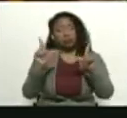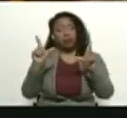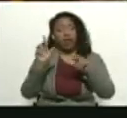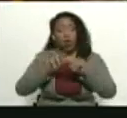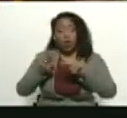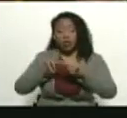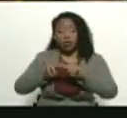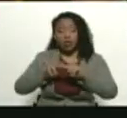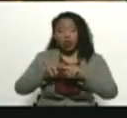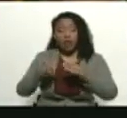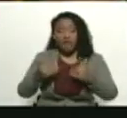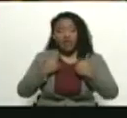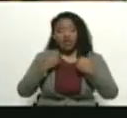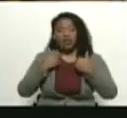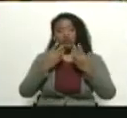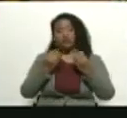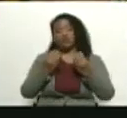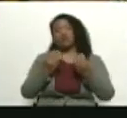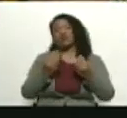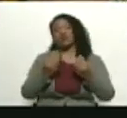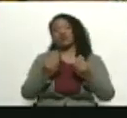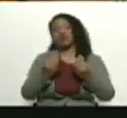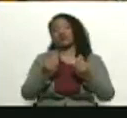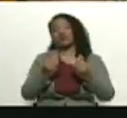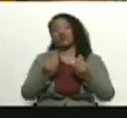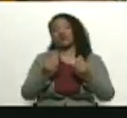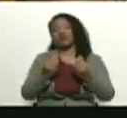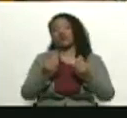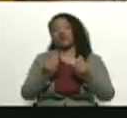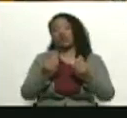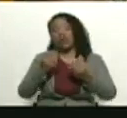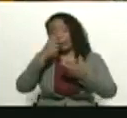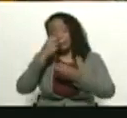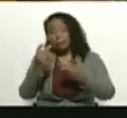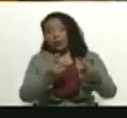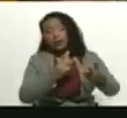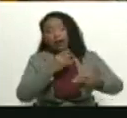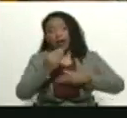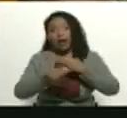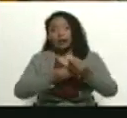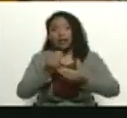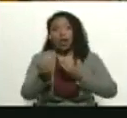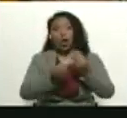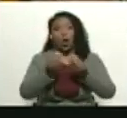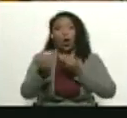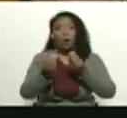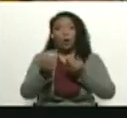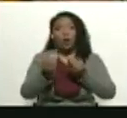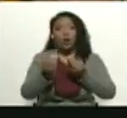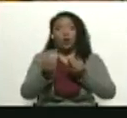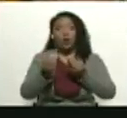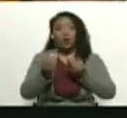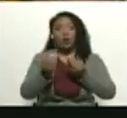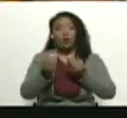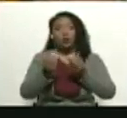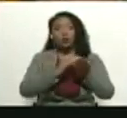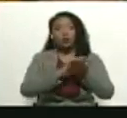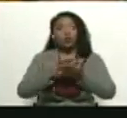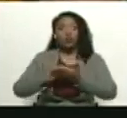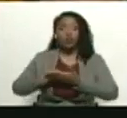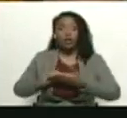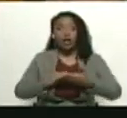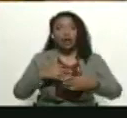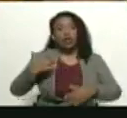familias, por lo cual invita además a ejercer las acciones respectivas en un derecho ante las instancias de